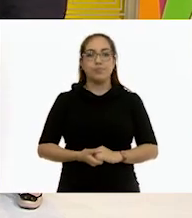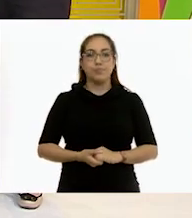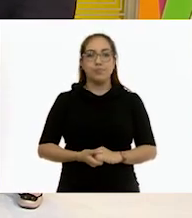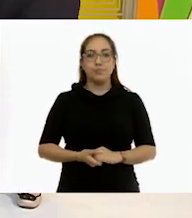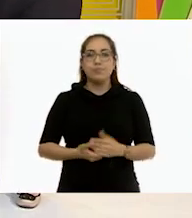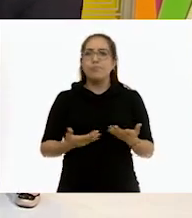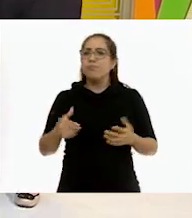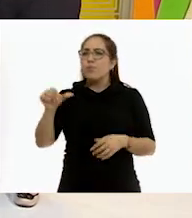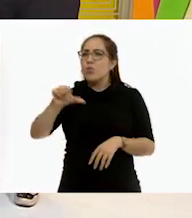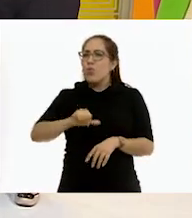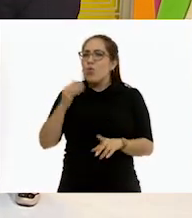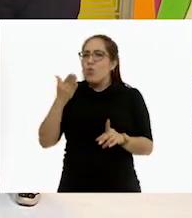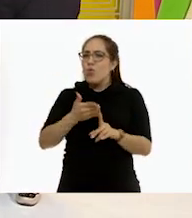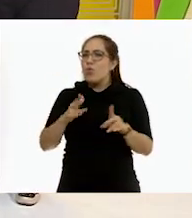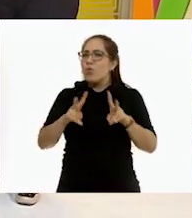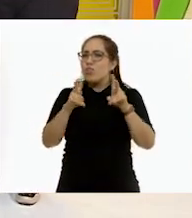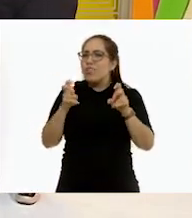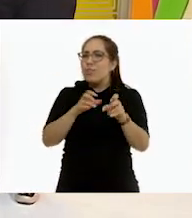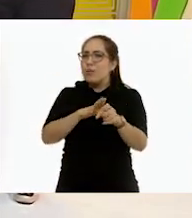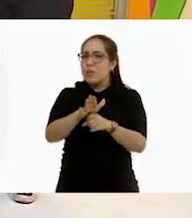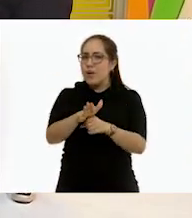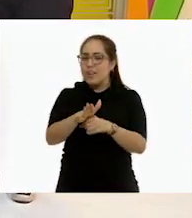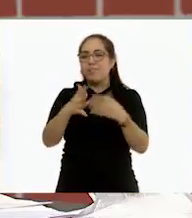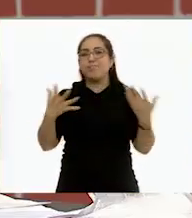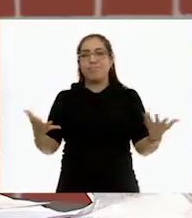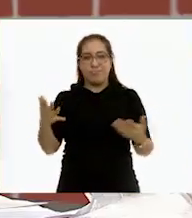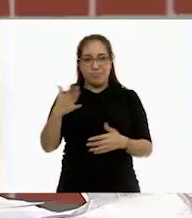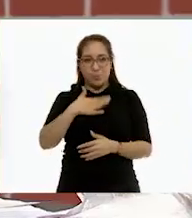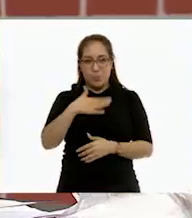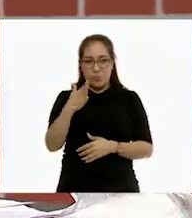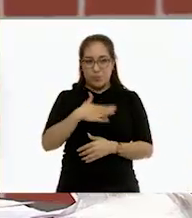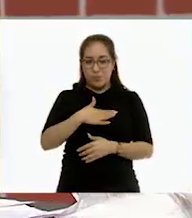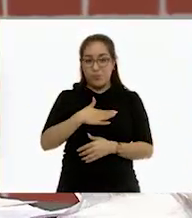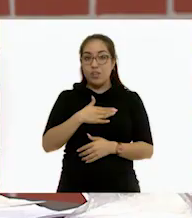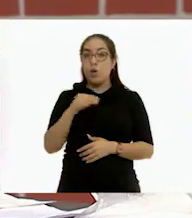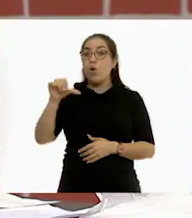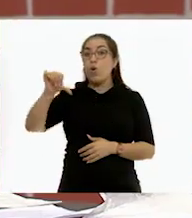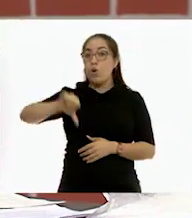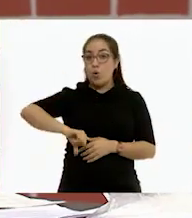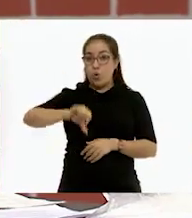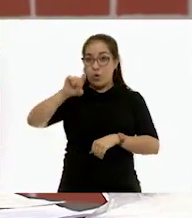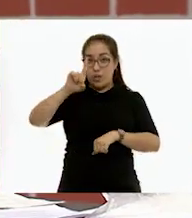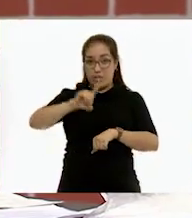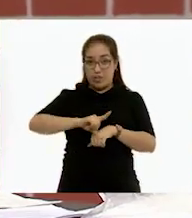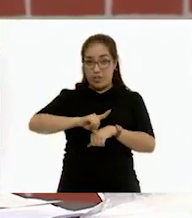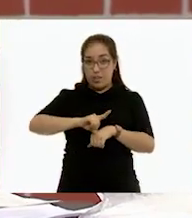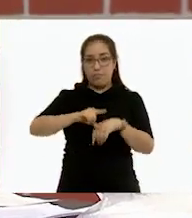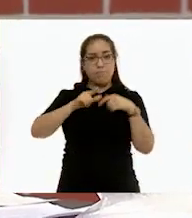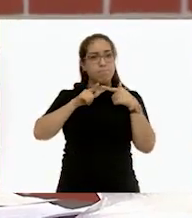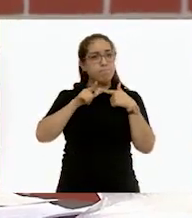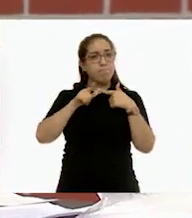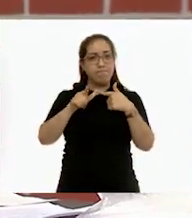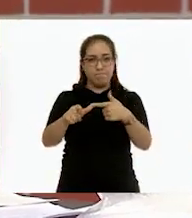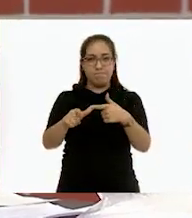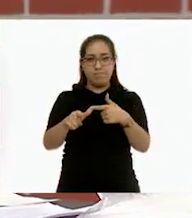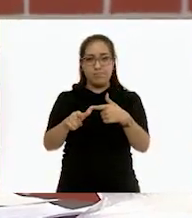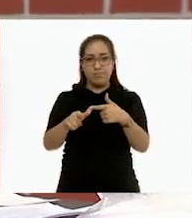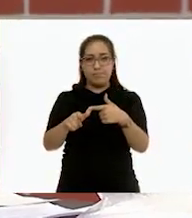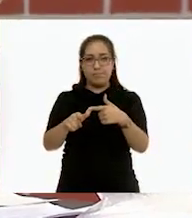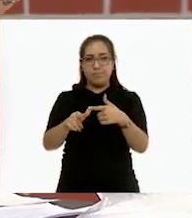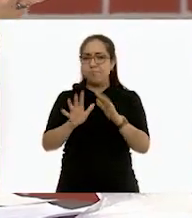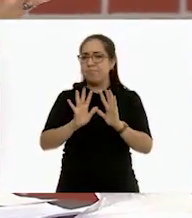¿De qué se va a tratar esta clase el día de hoy? Bueno, pues el día de hoy vamos a continuar con